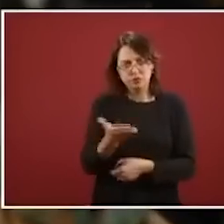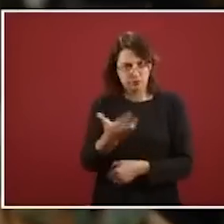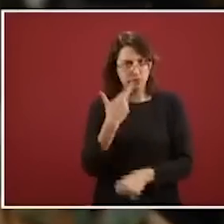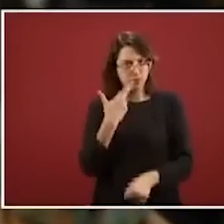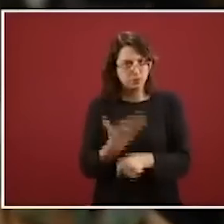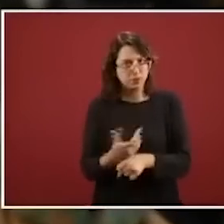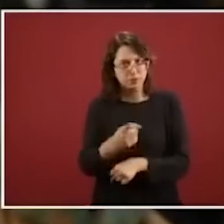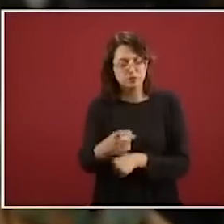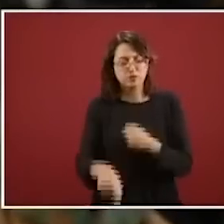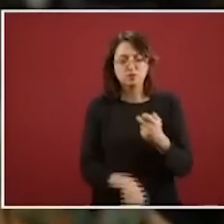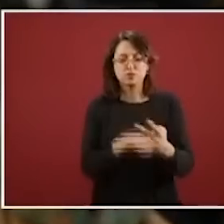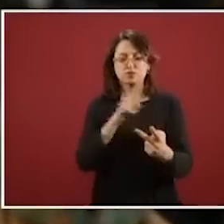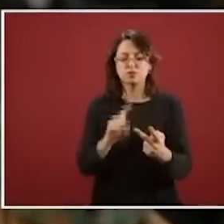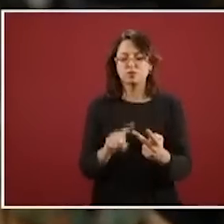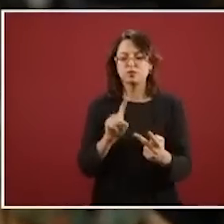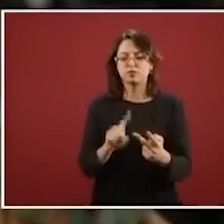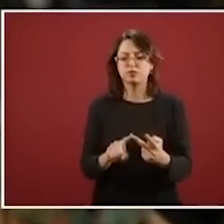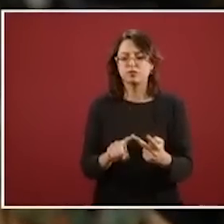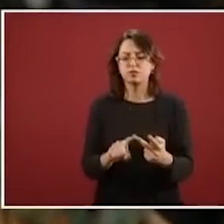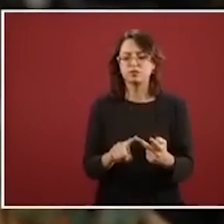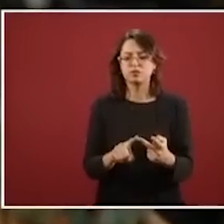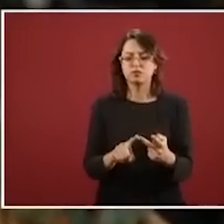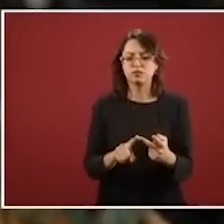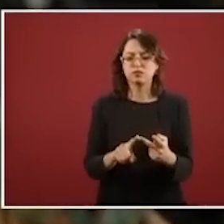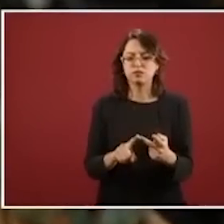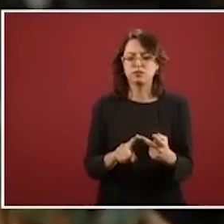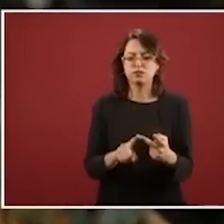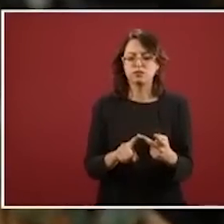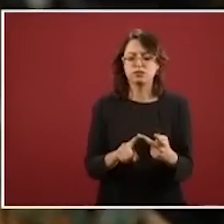Exteriores. Y por otro lado,